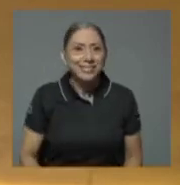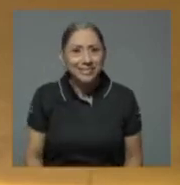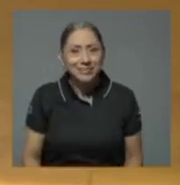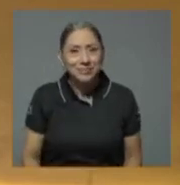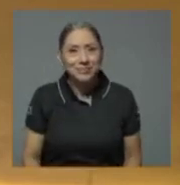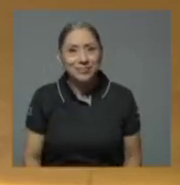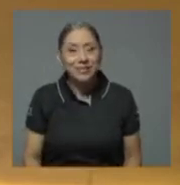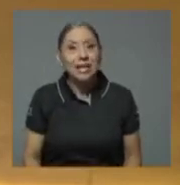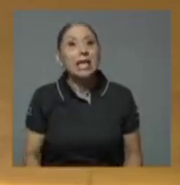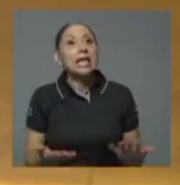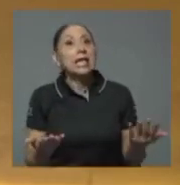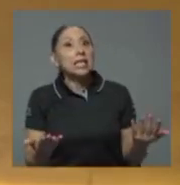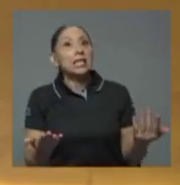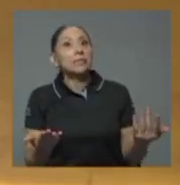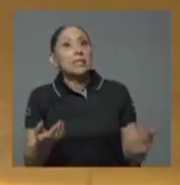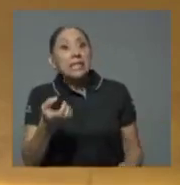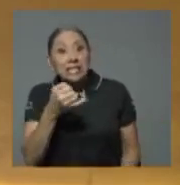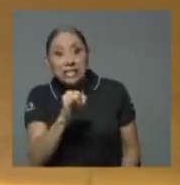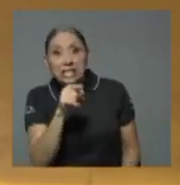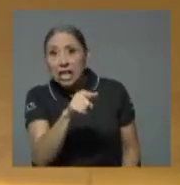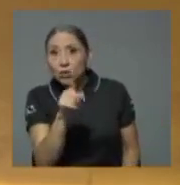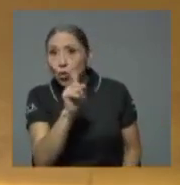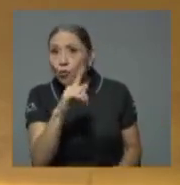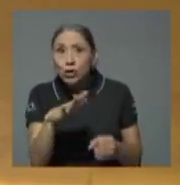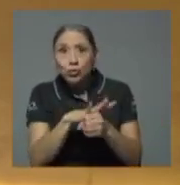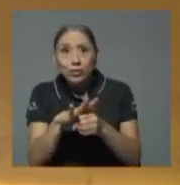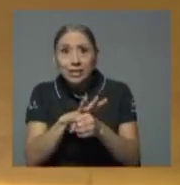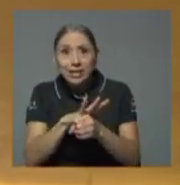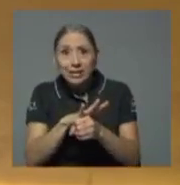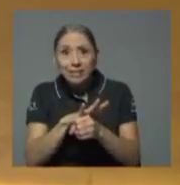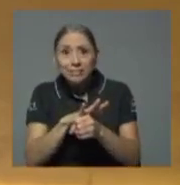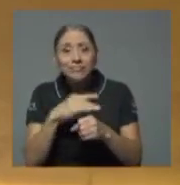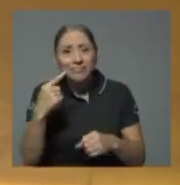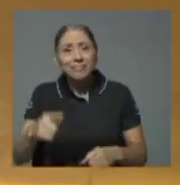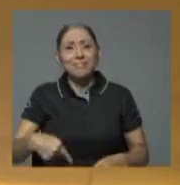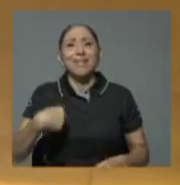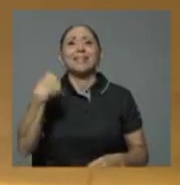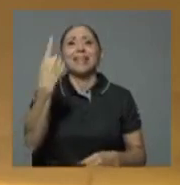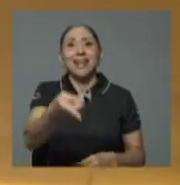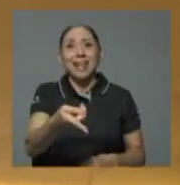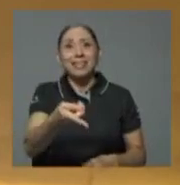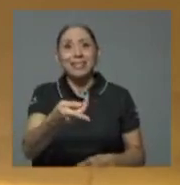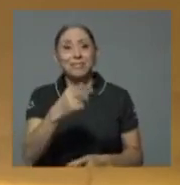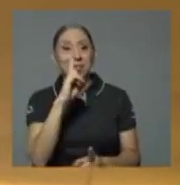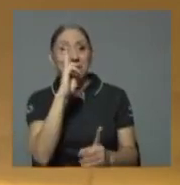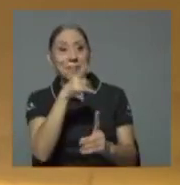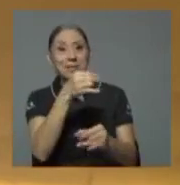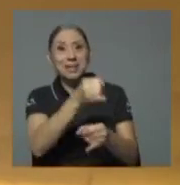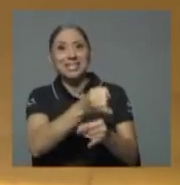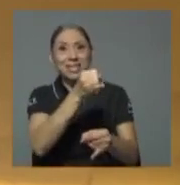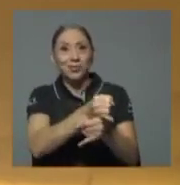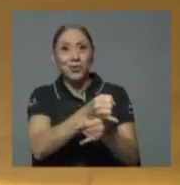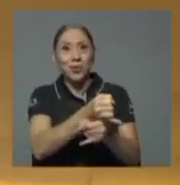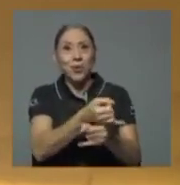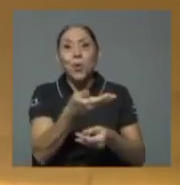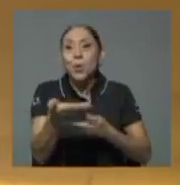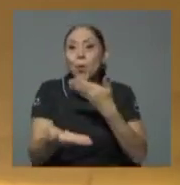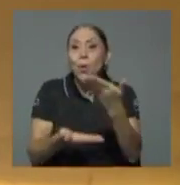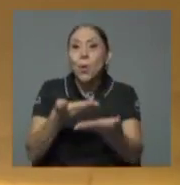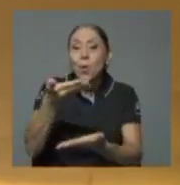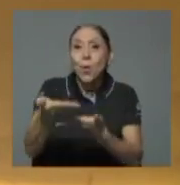si eso no fue suficiente, luego más adelante la misma institución coadyuvó a un